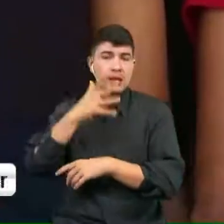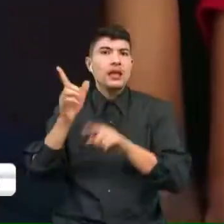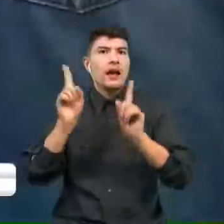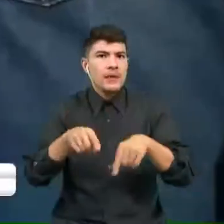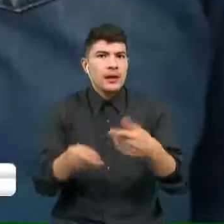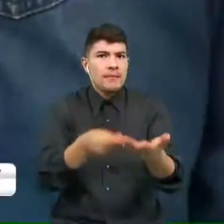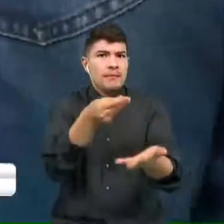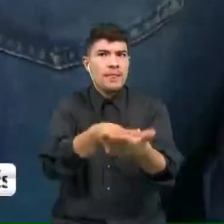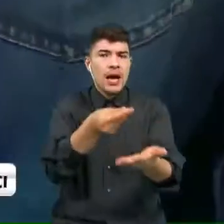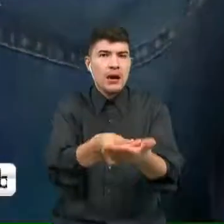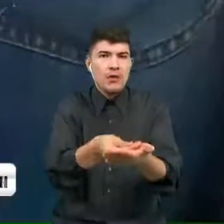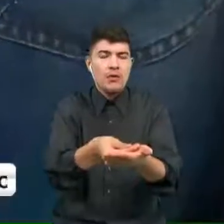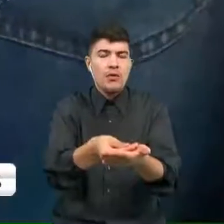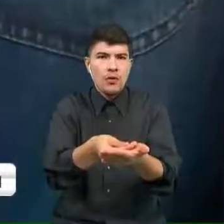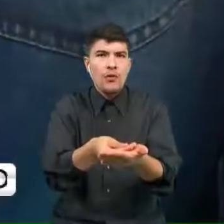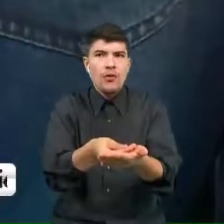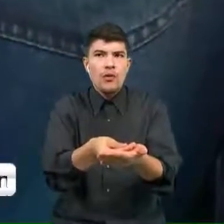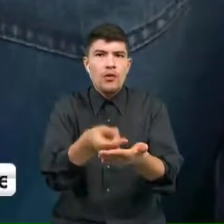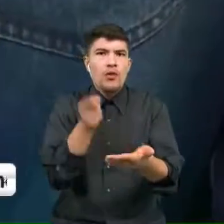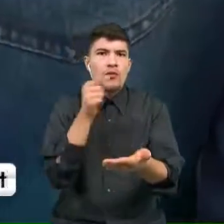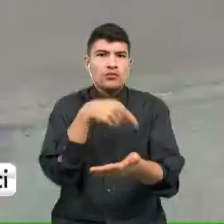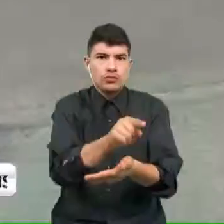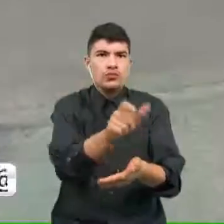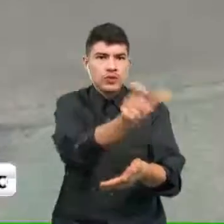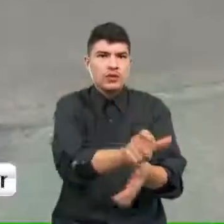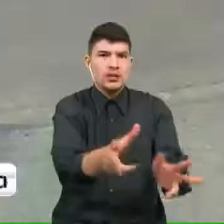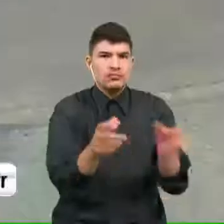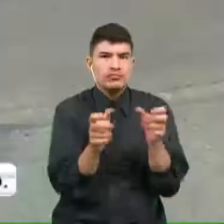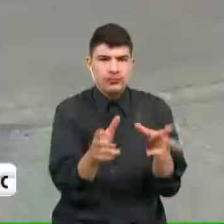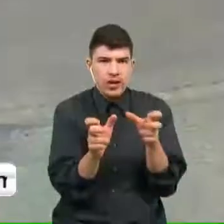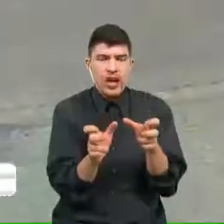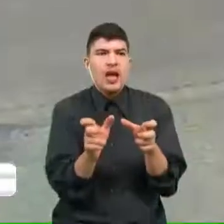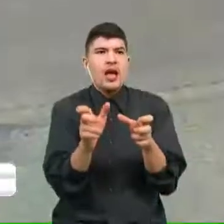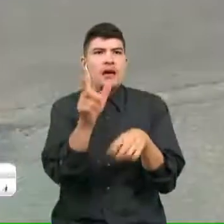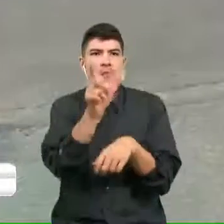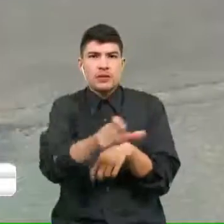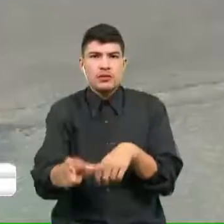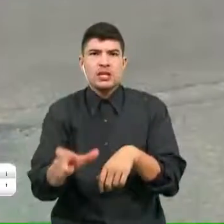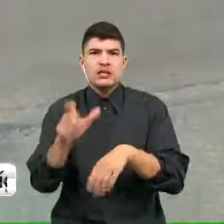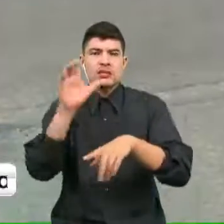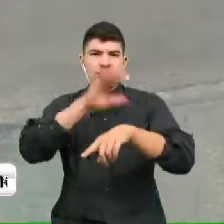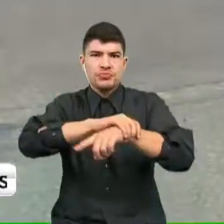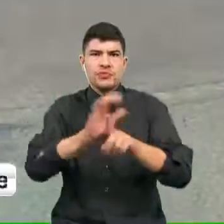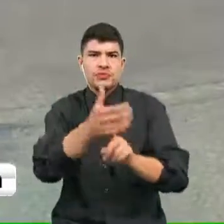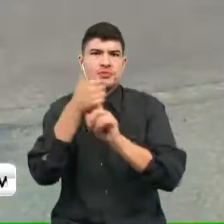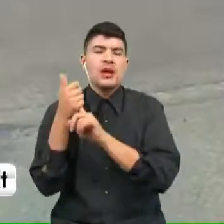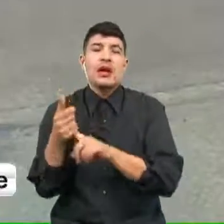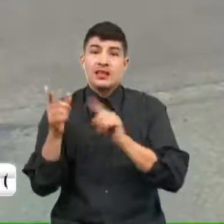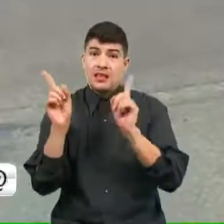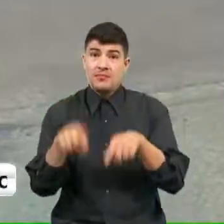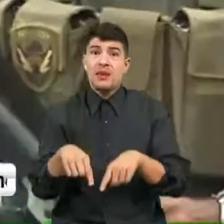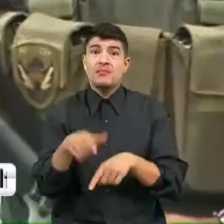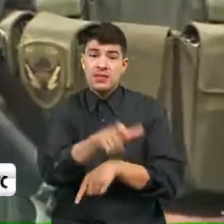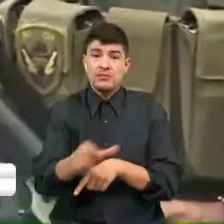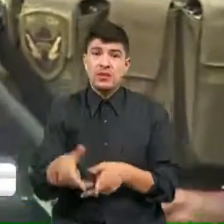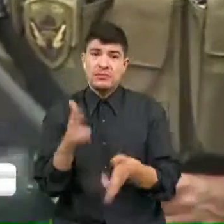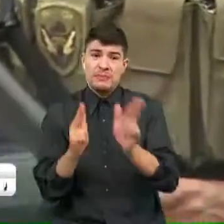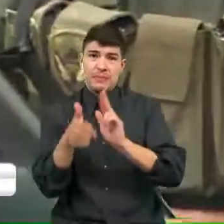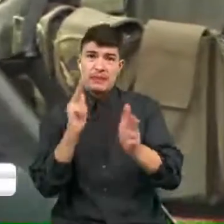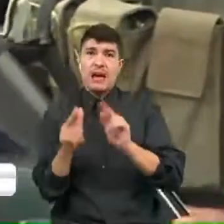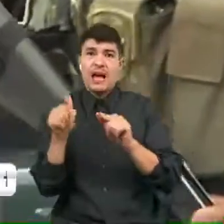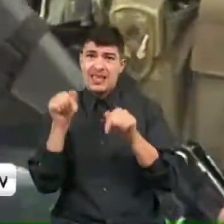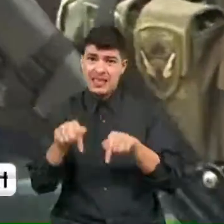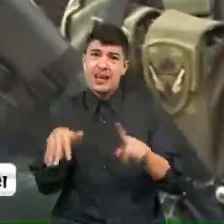de recompensa para capturar a estos sionistas a secuestradores y sobre todo a los sicarios que tienen azotada a cúcuta esta